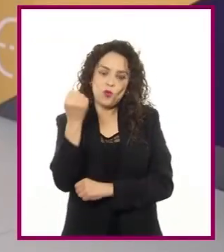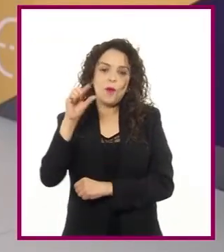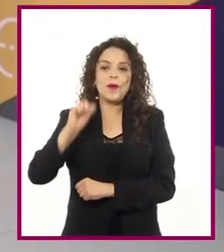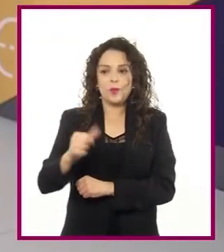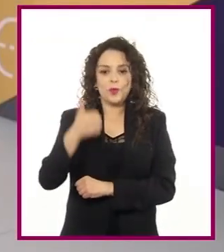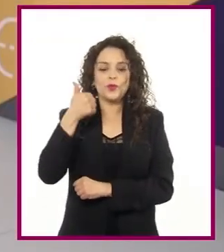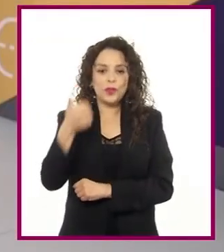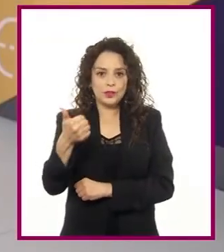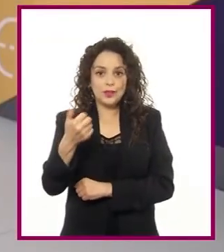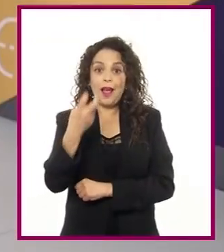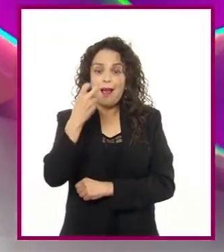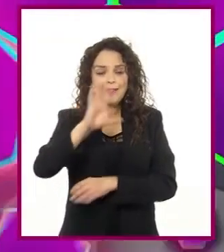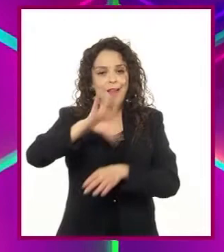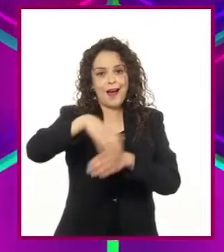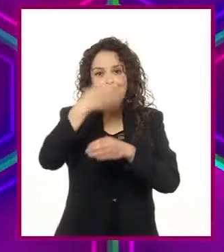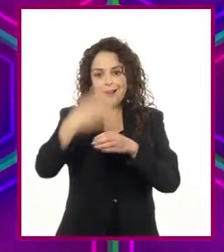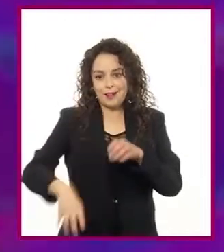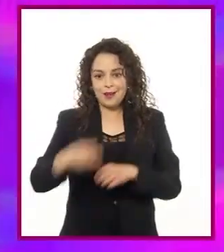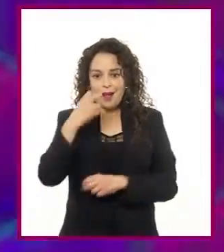con la situación planteada.